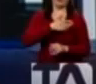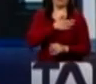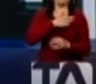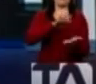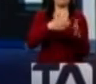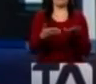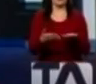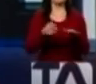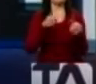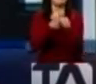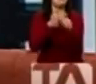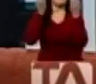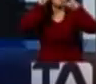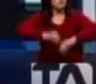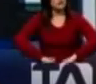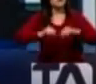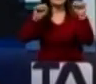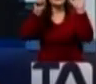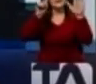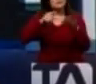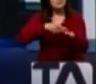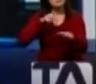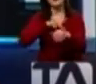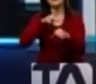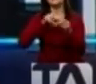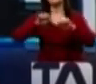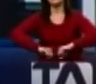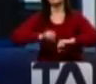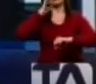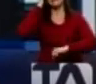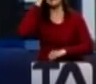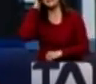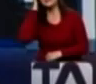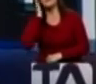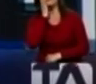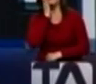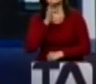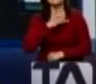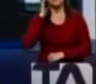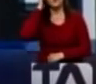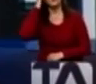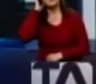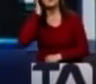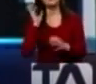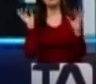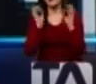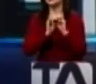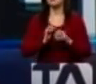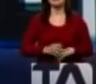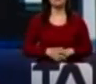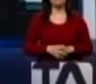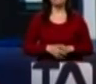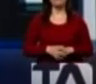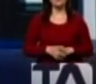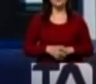hijo ya ha estado 6 veces a esos niveles, y es preocupante. No hay cosa más que más dura en el mundo, ¿no? Que ver a un